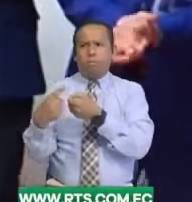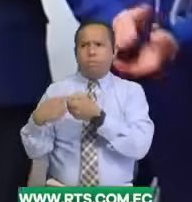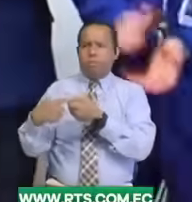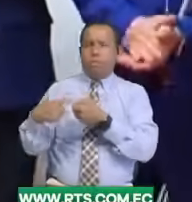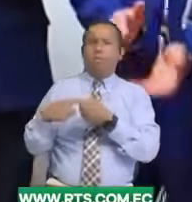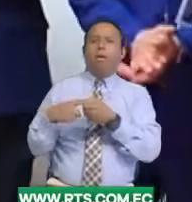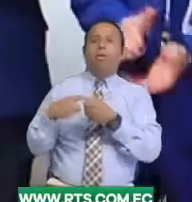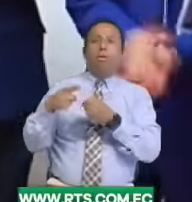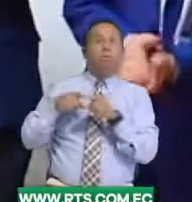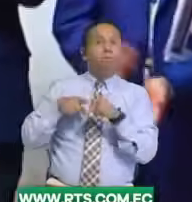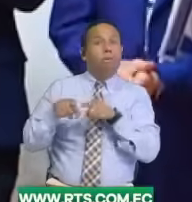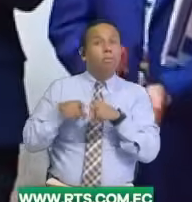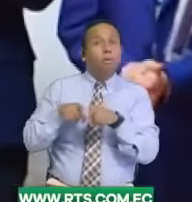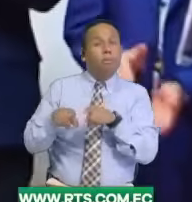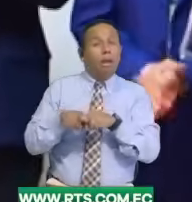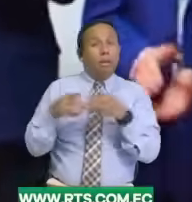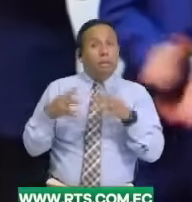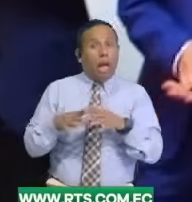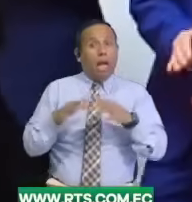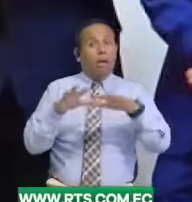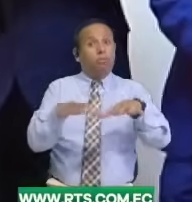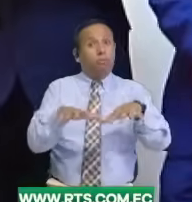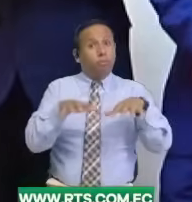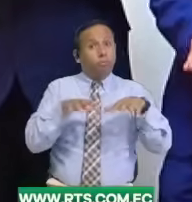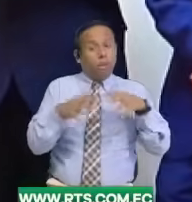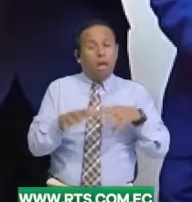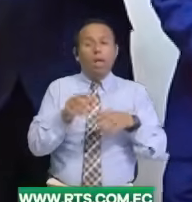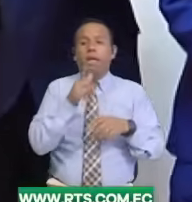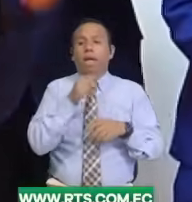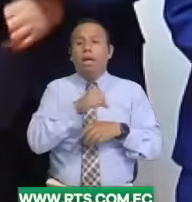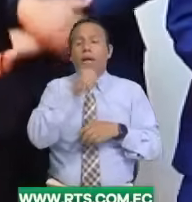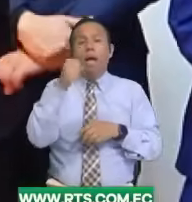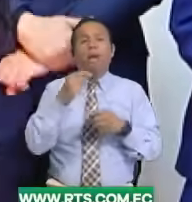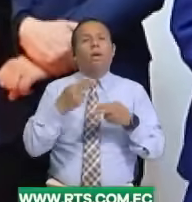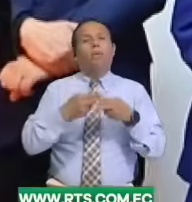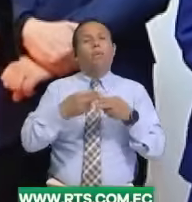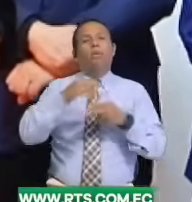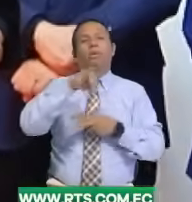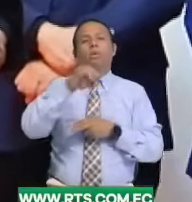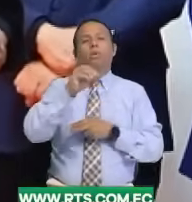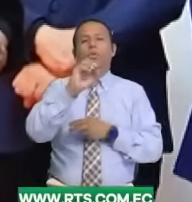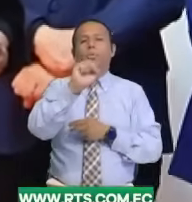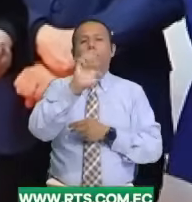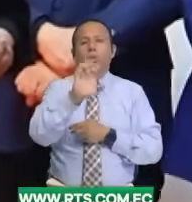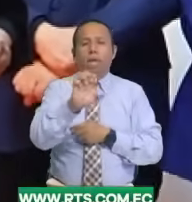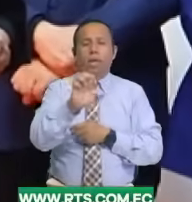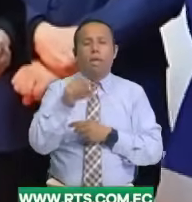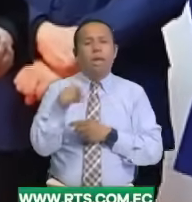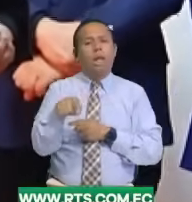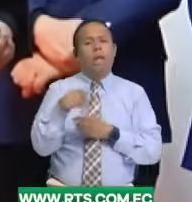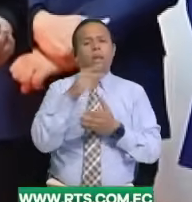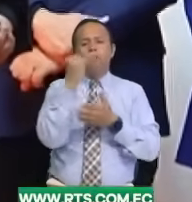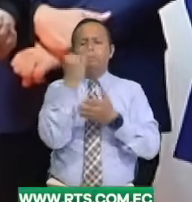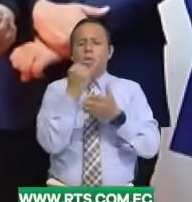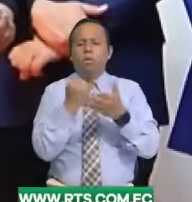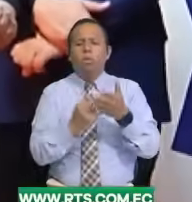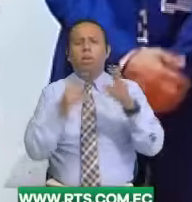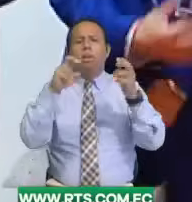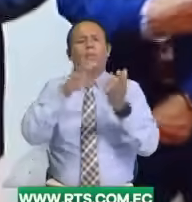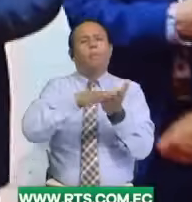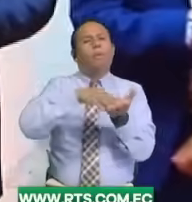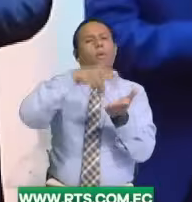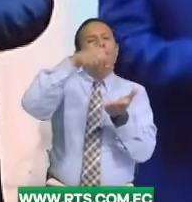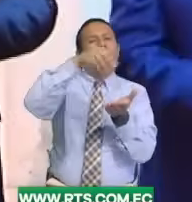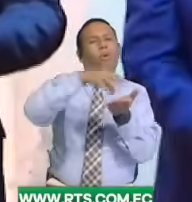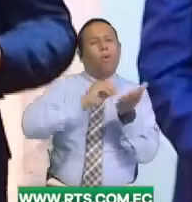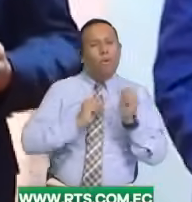ceremonia inaugural se dieron a conocer los ganadores. El primer lugar lo obtuvo José Marín Urdiales, con su pintura denominada De Polvo Eres, y